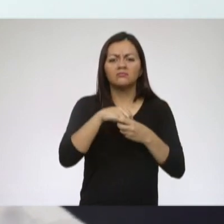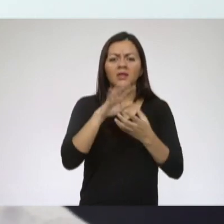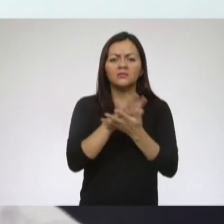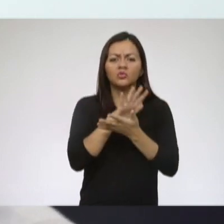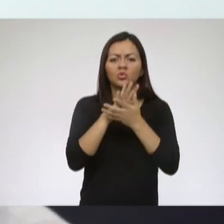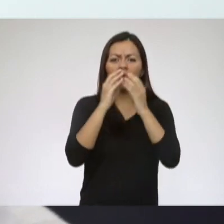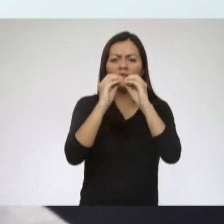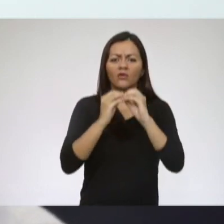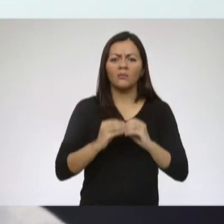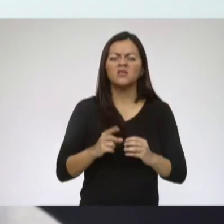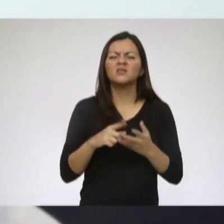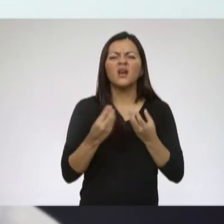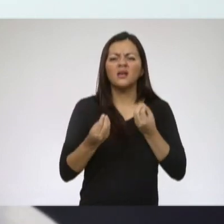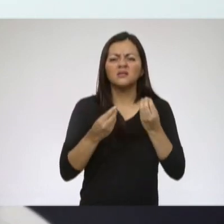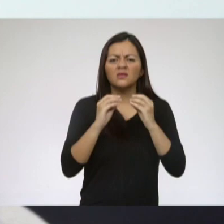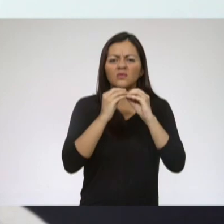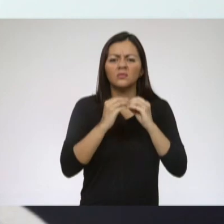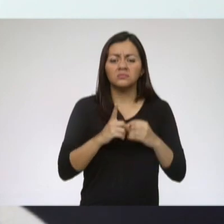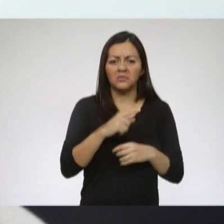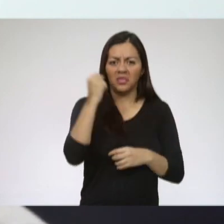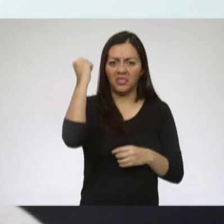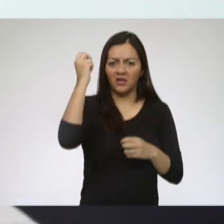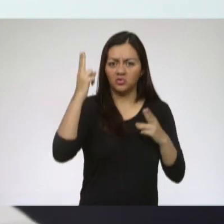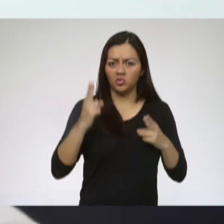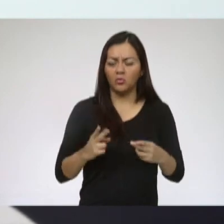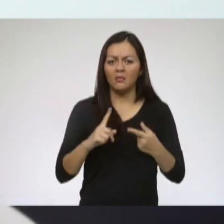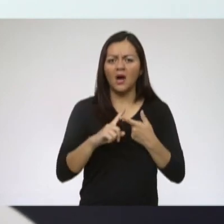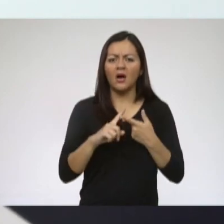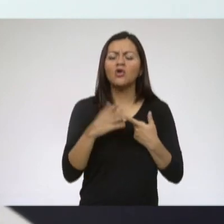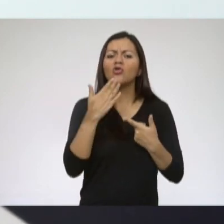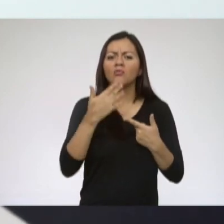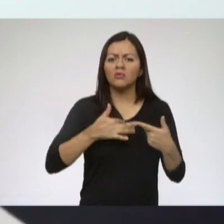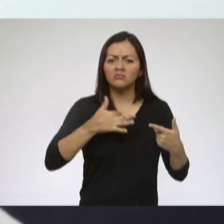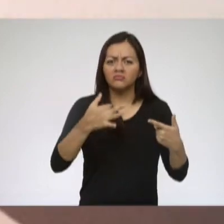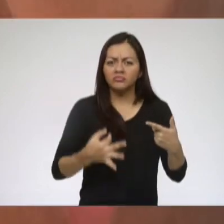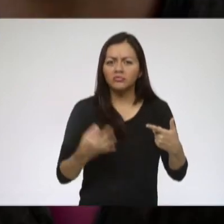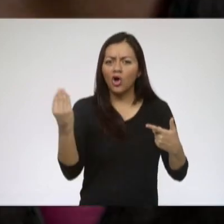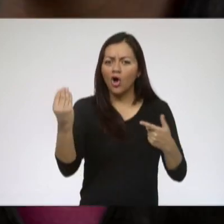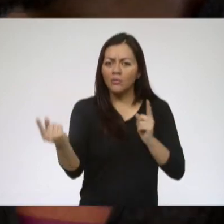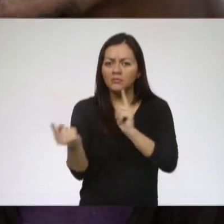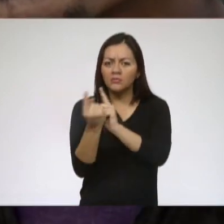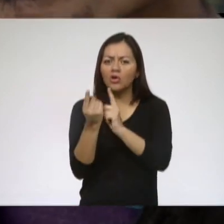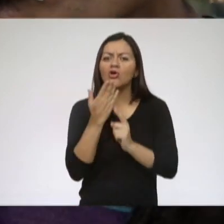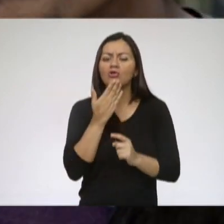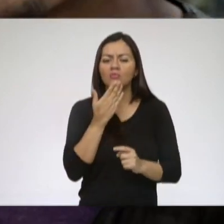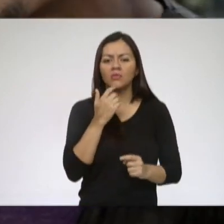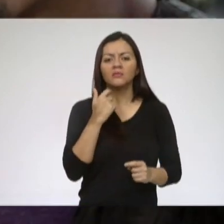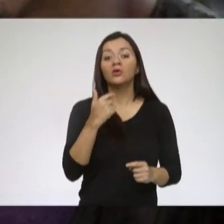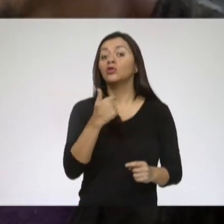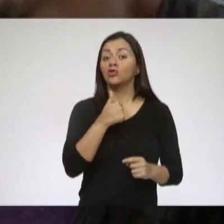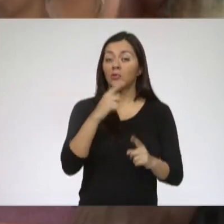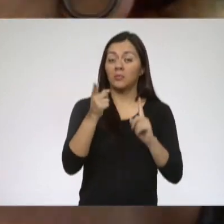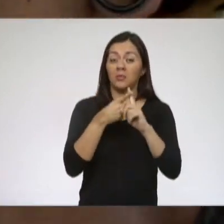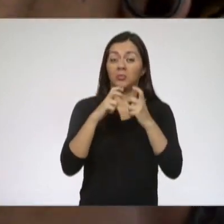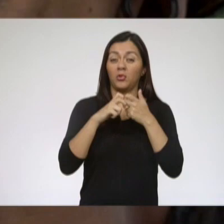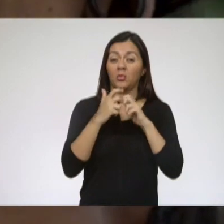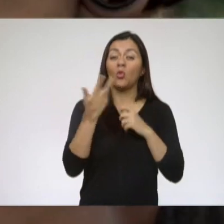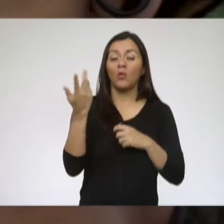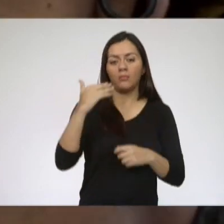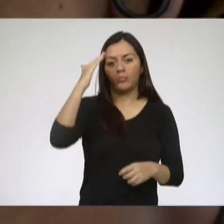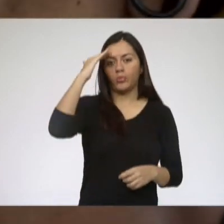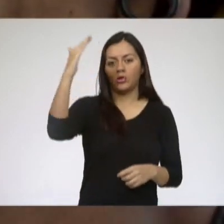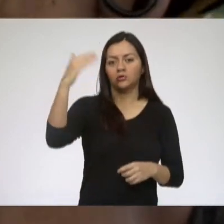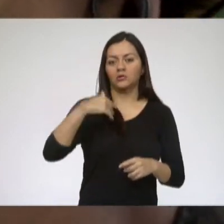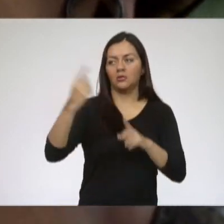formación? ¿Acaso alguien les habló de derechos humanos, de cómo comportarse con un joven? Con el único que he tenido problemas es con la policía. Entrar y